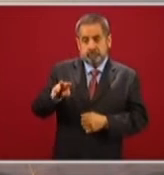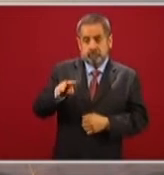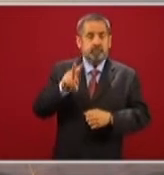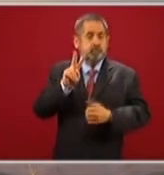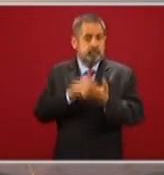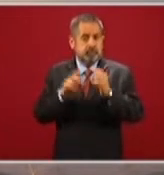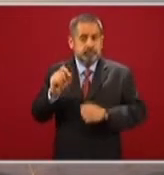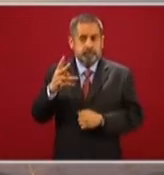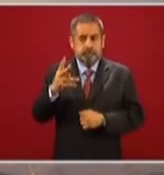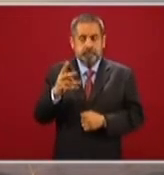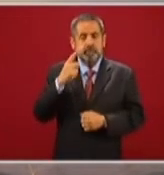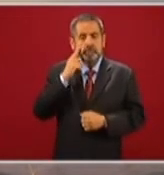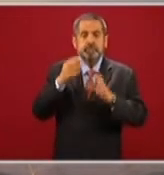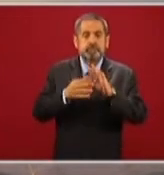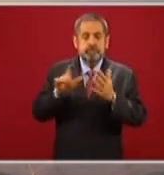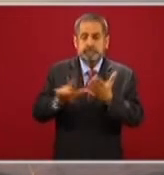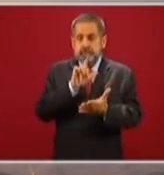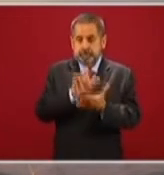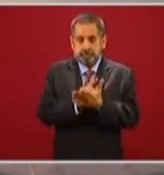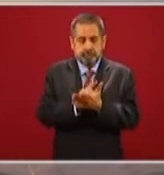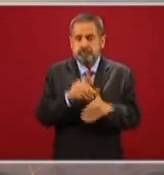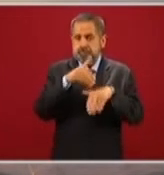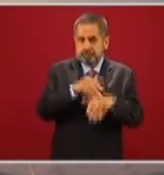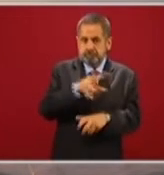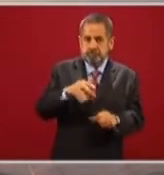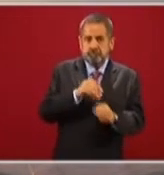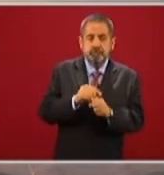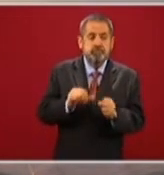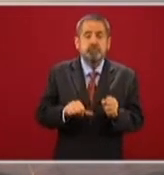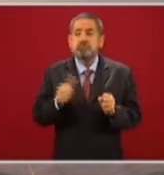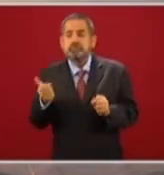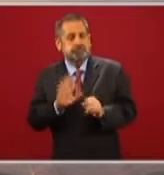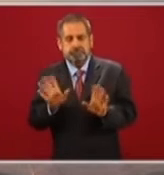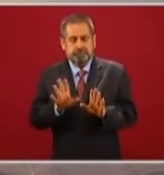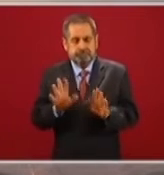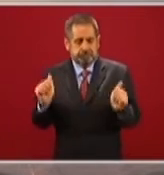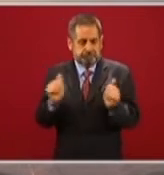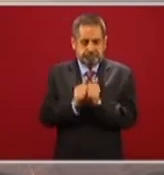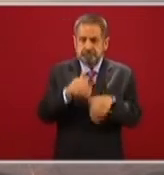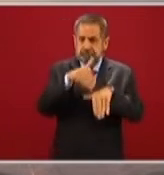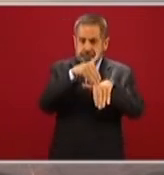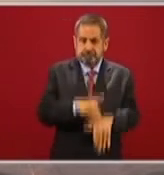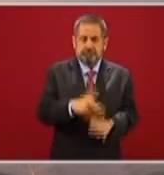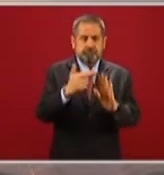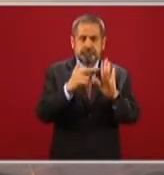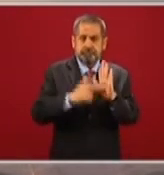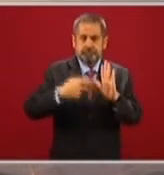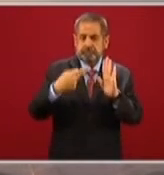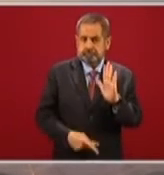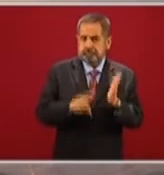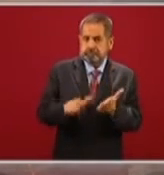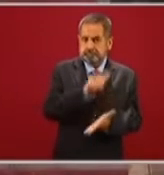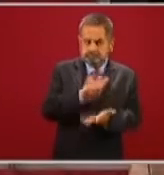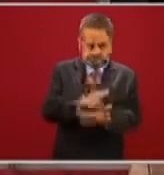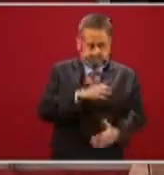2019-2024, al margen de la ley nada, es decir, todo con estricto apego a la normatividad aplicable.